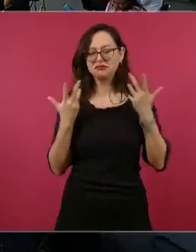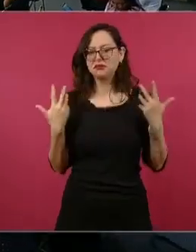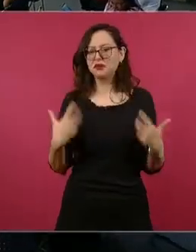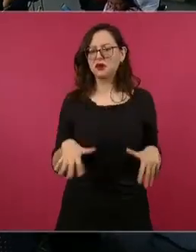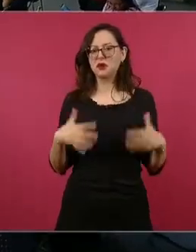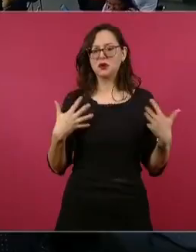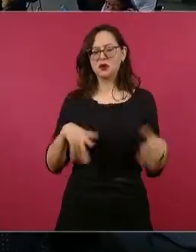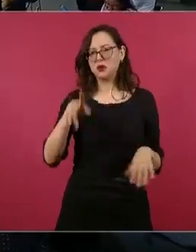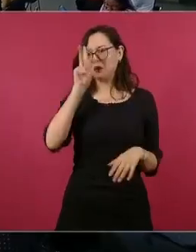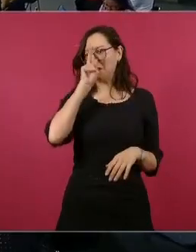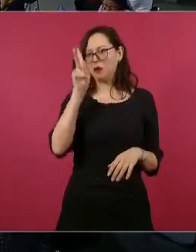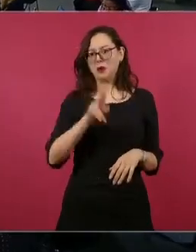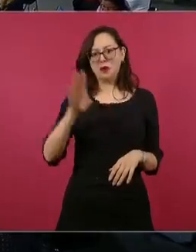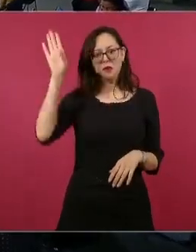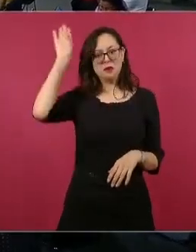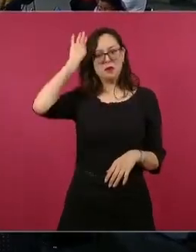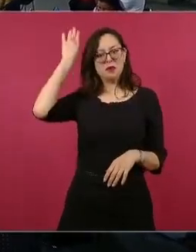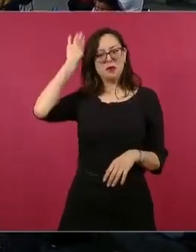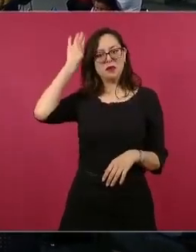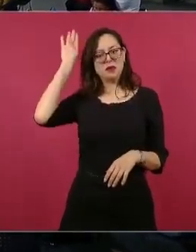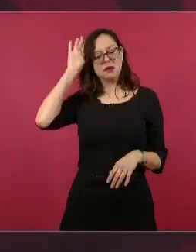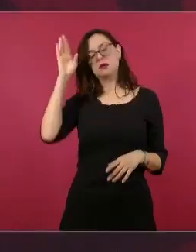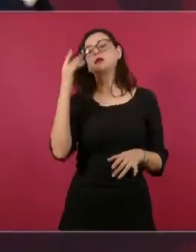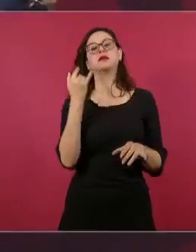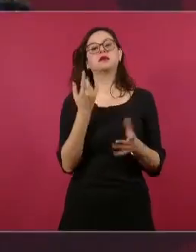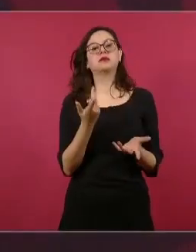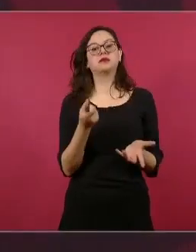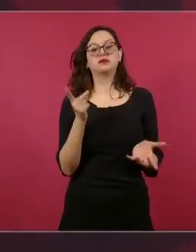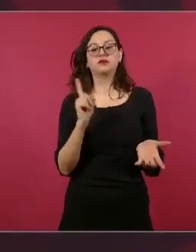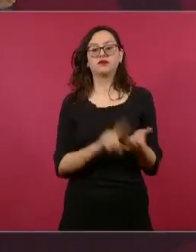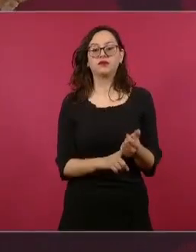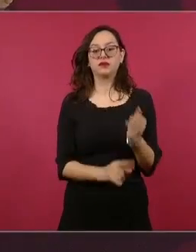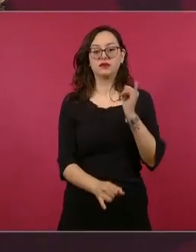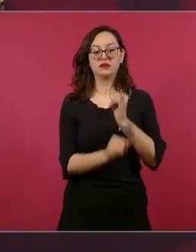no hay tiene récord